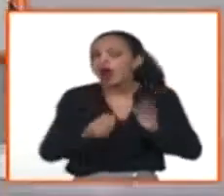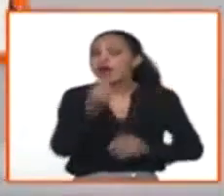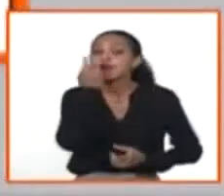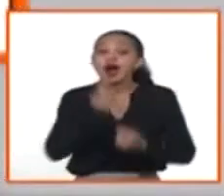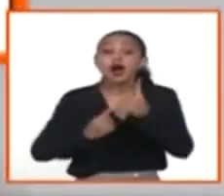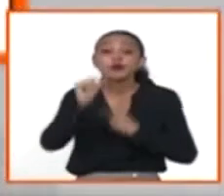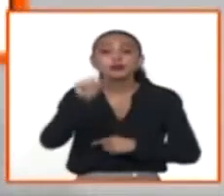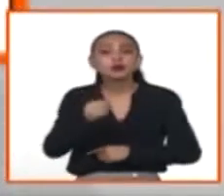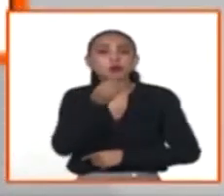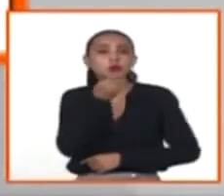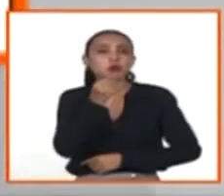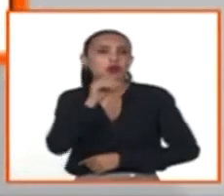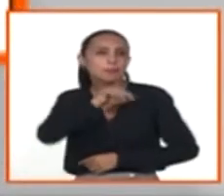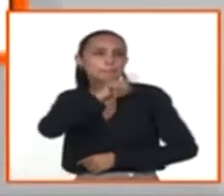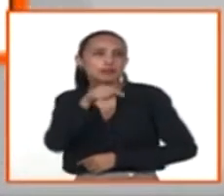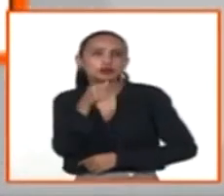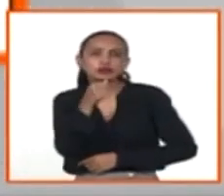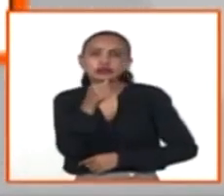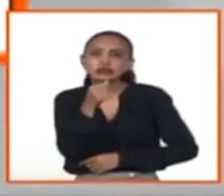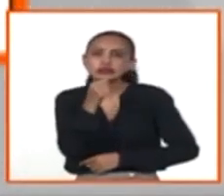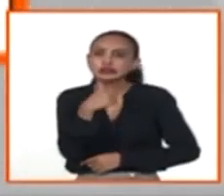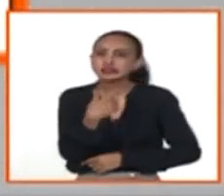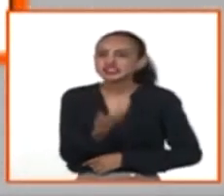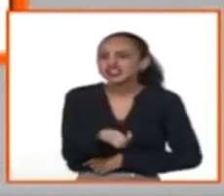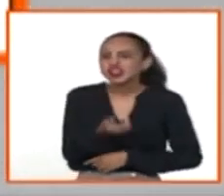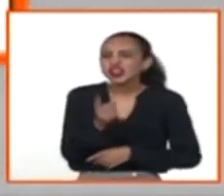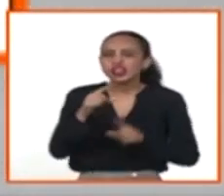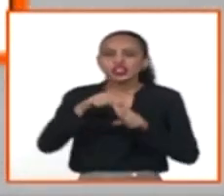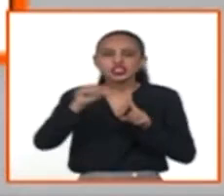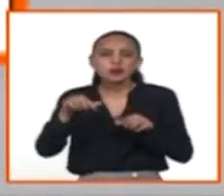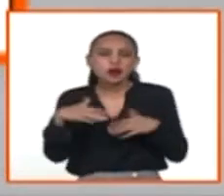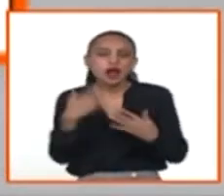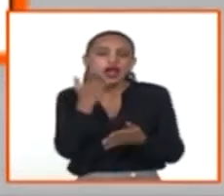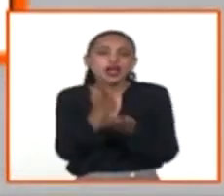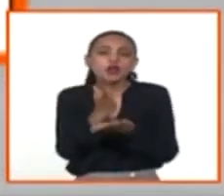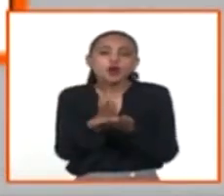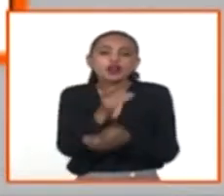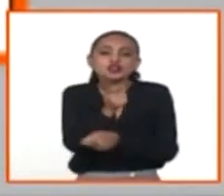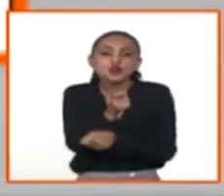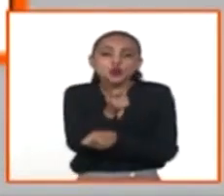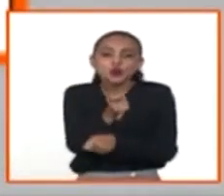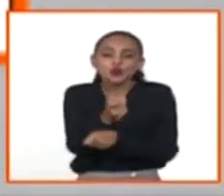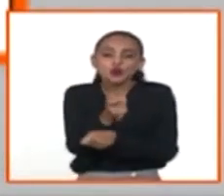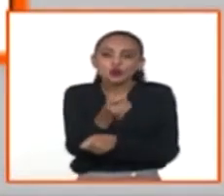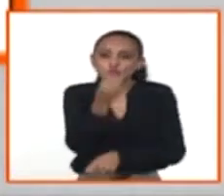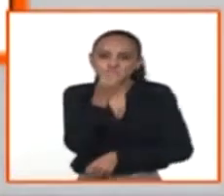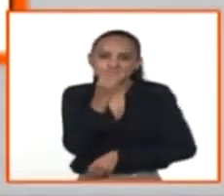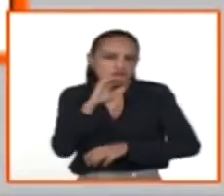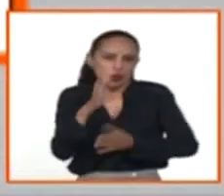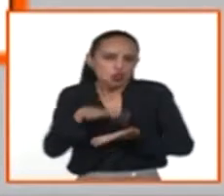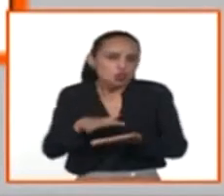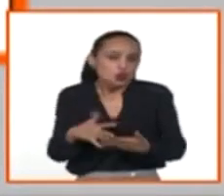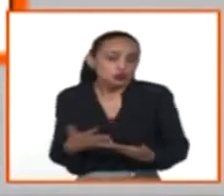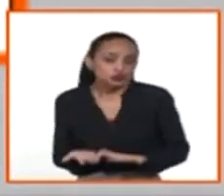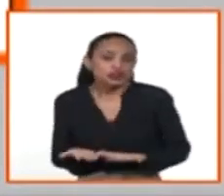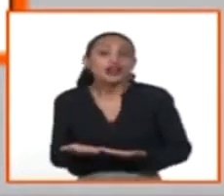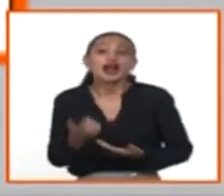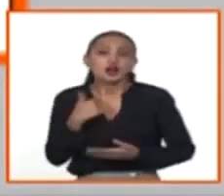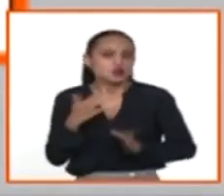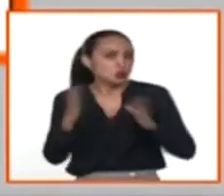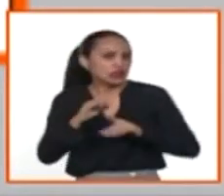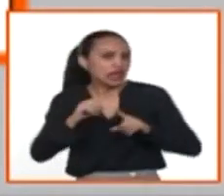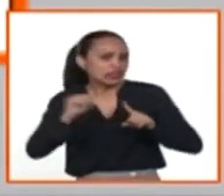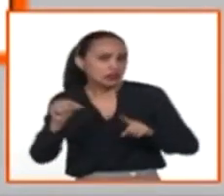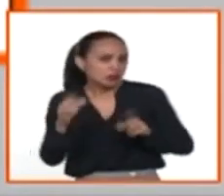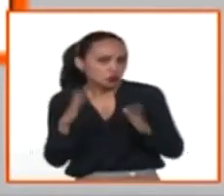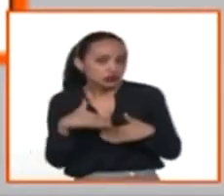pudieran preguntarse, ¿y el tema de la educación nutricional? ¿Dónde quedó que no está en el título? Pues realmente no está en el título de la norma, pero sí